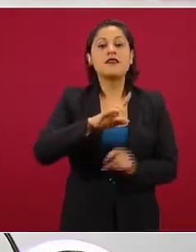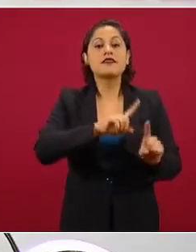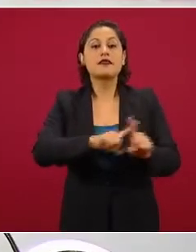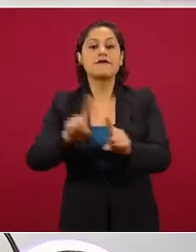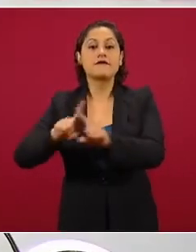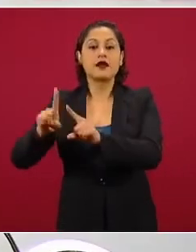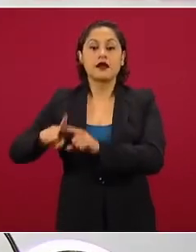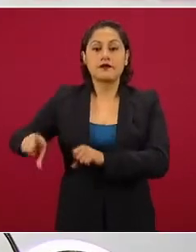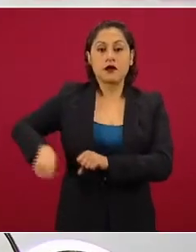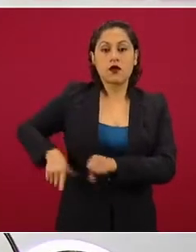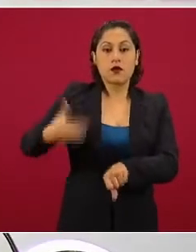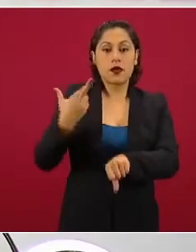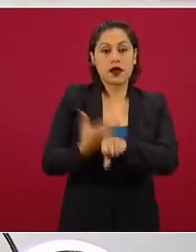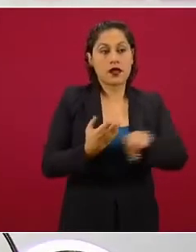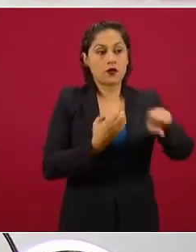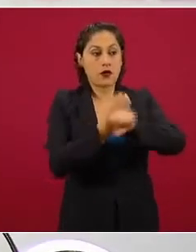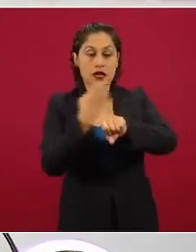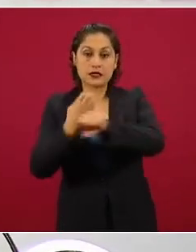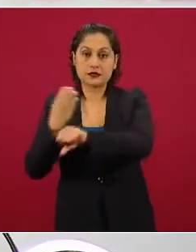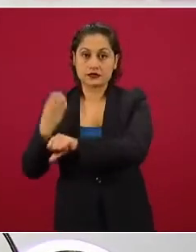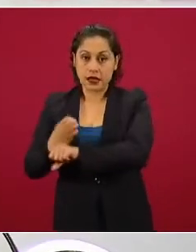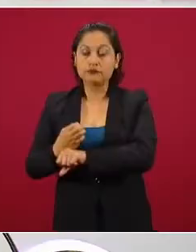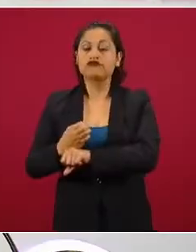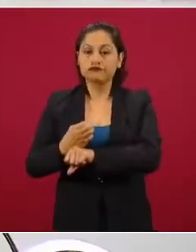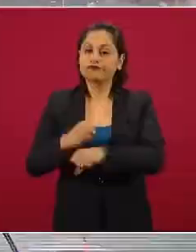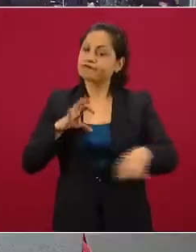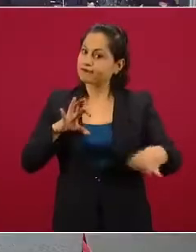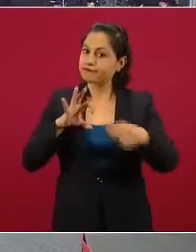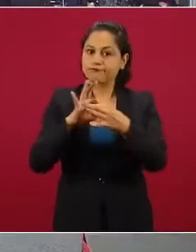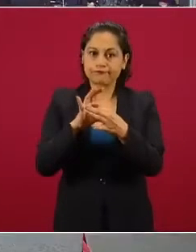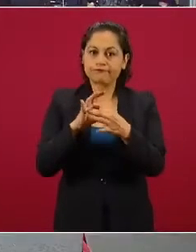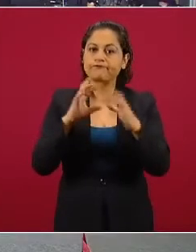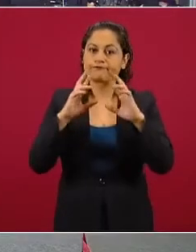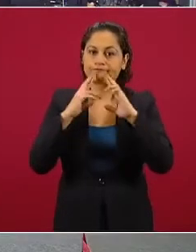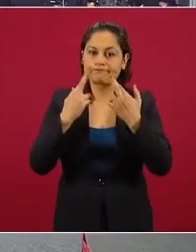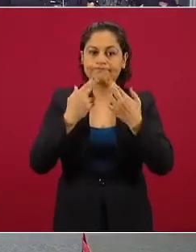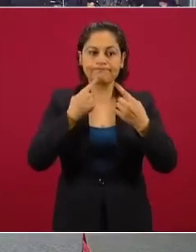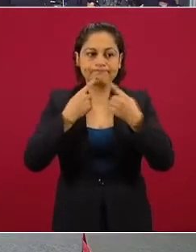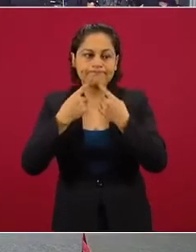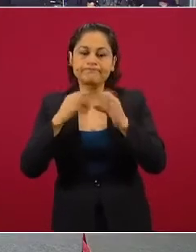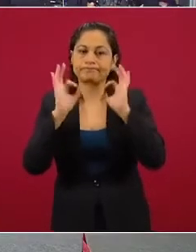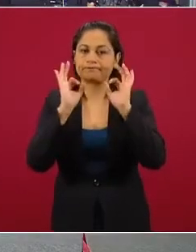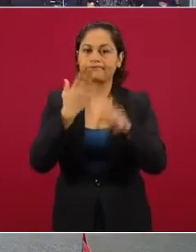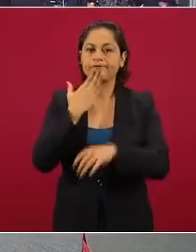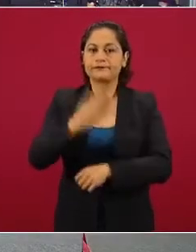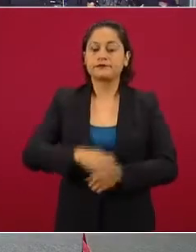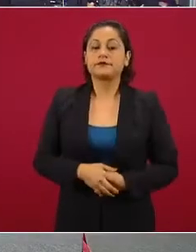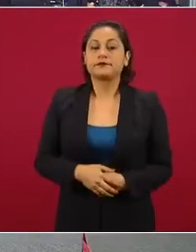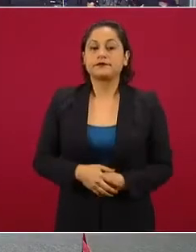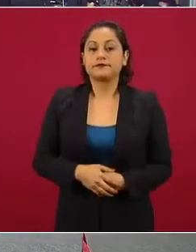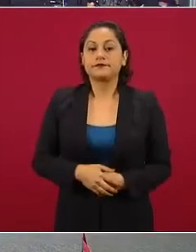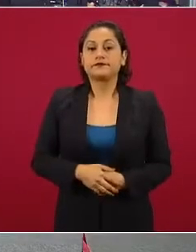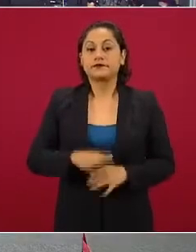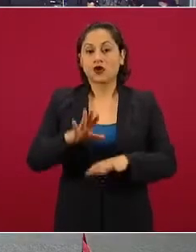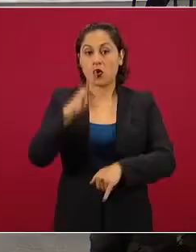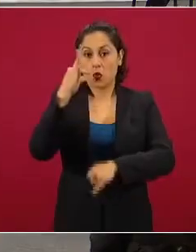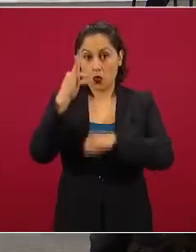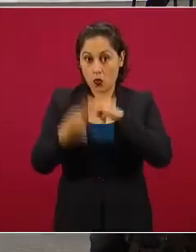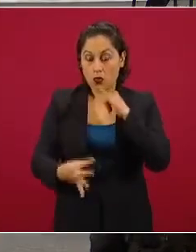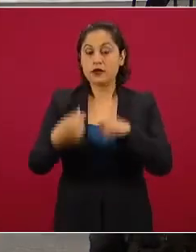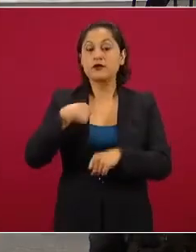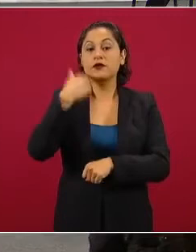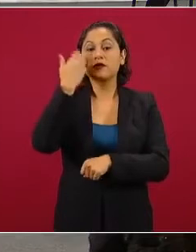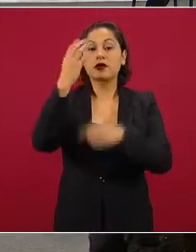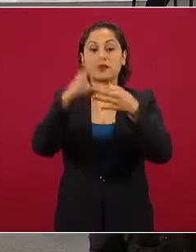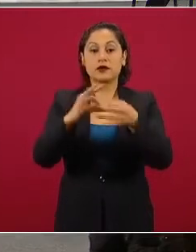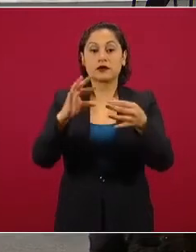y mandatarias de las entidades federativas. Y quisiera comentar un último elemento que es importante también